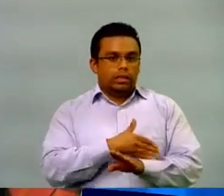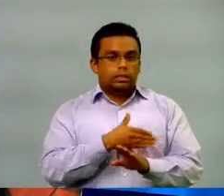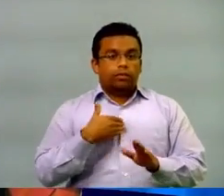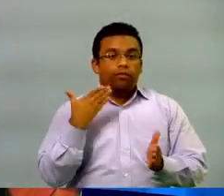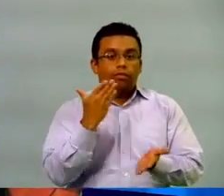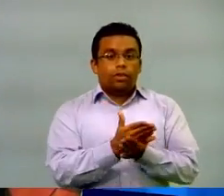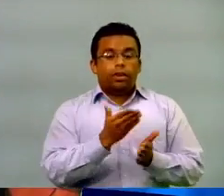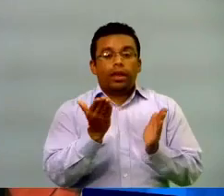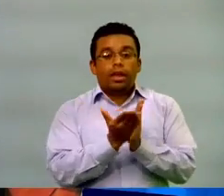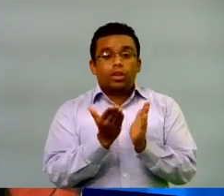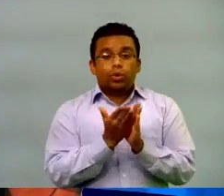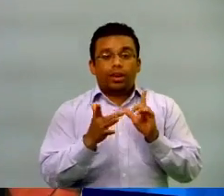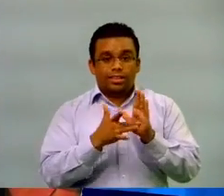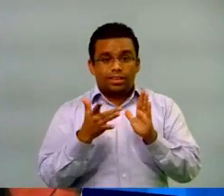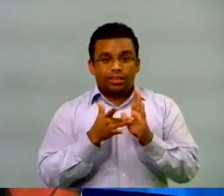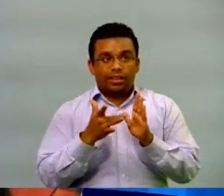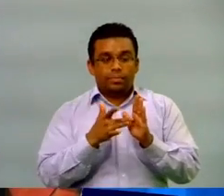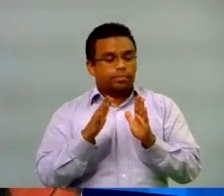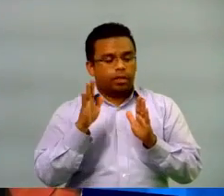Digital